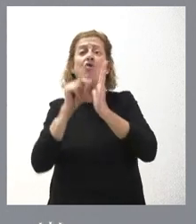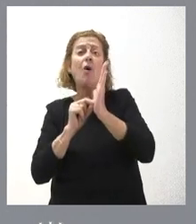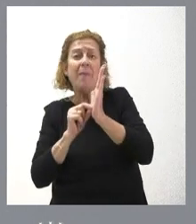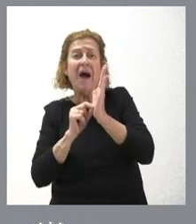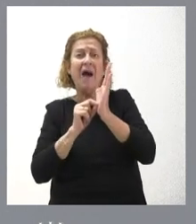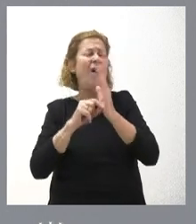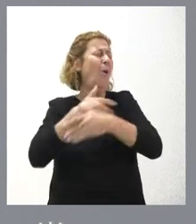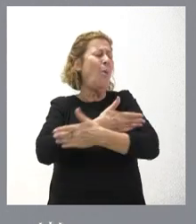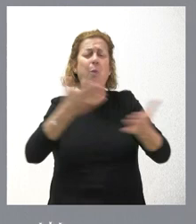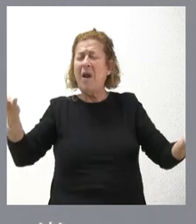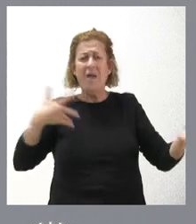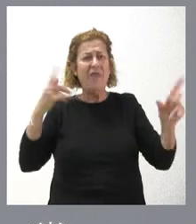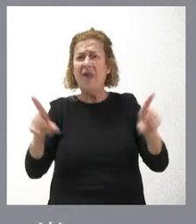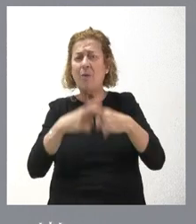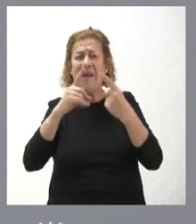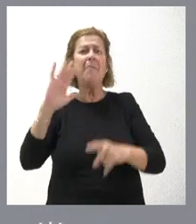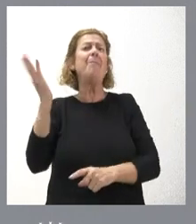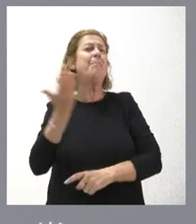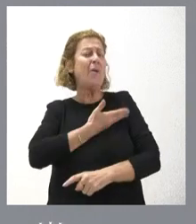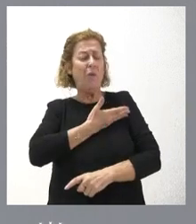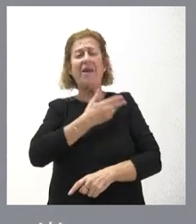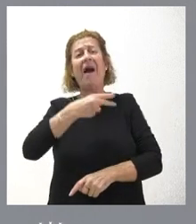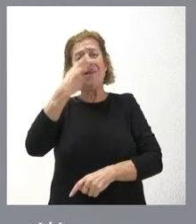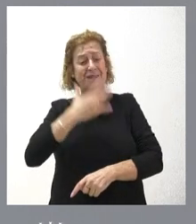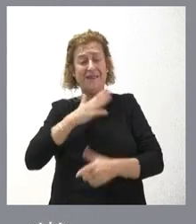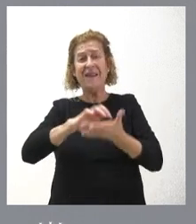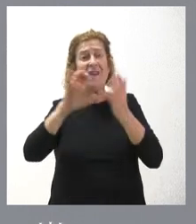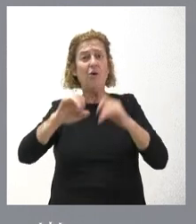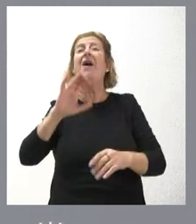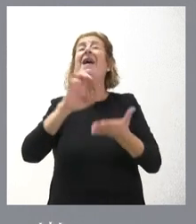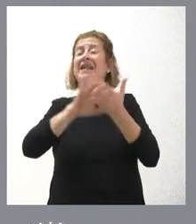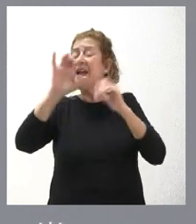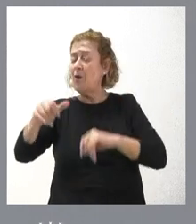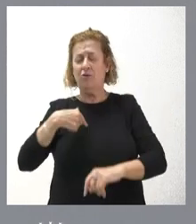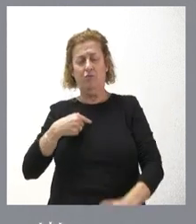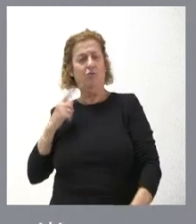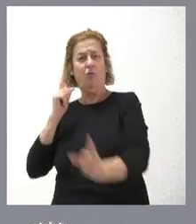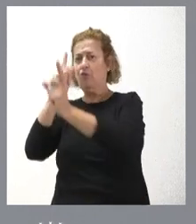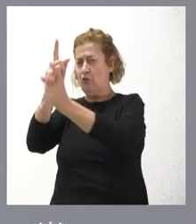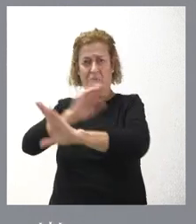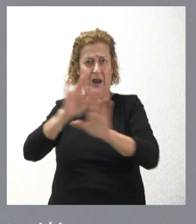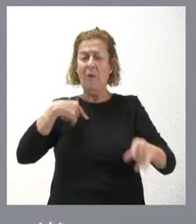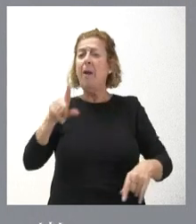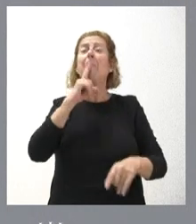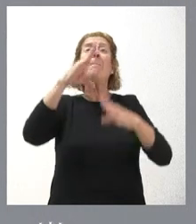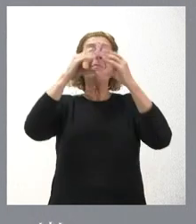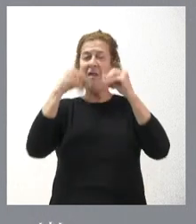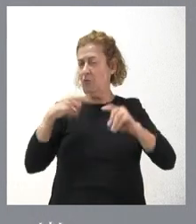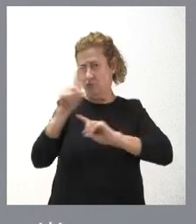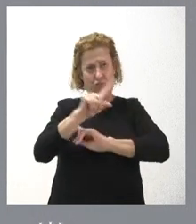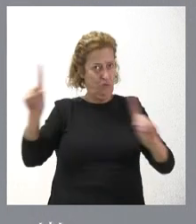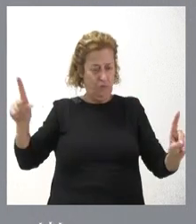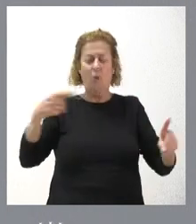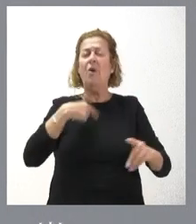sea cual sea su Rango que perjudique los intereses de Castilla de León Castilla de León va a recurrir no nos vamos a quedar callad somos una comunidad